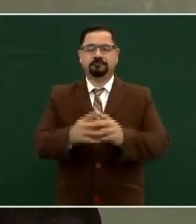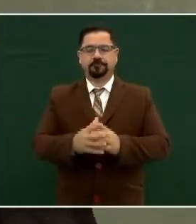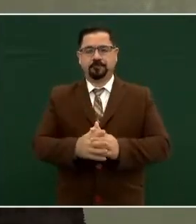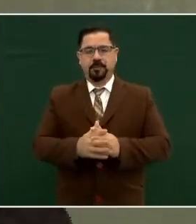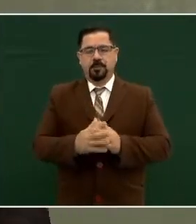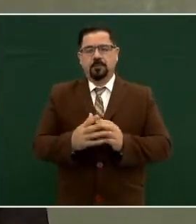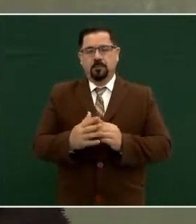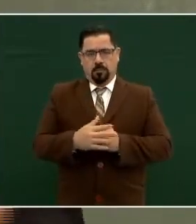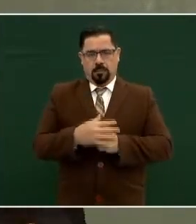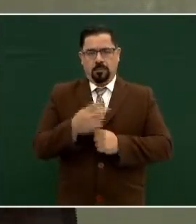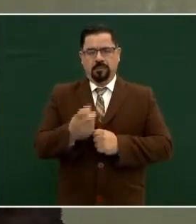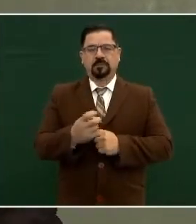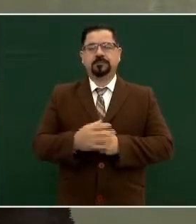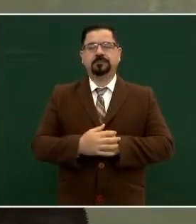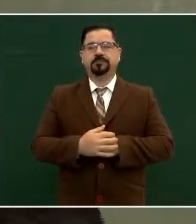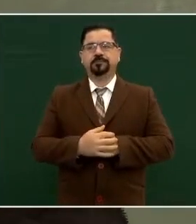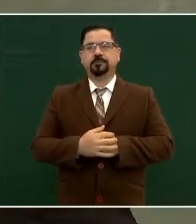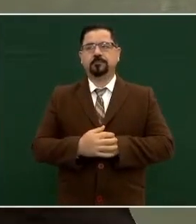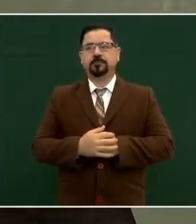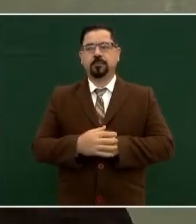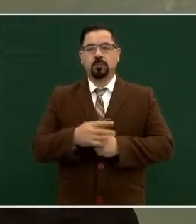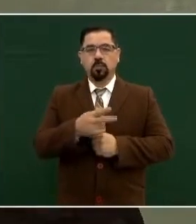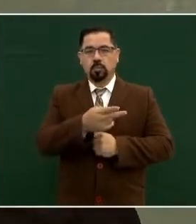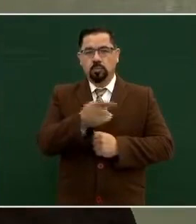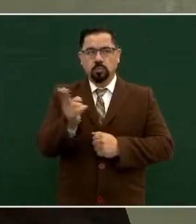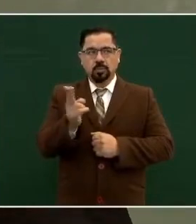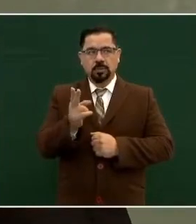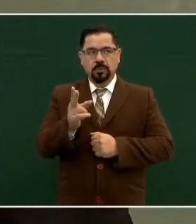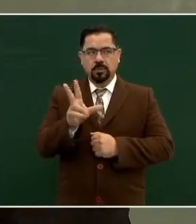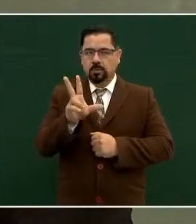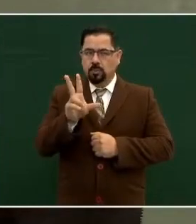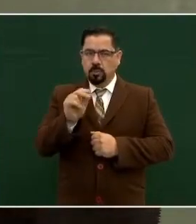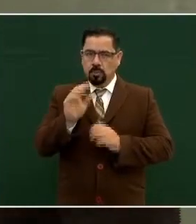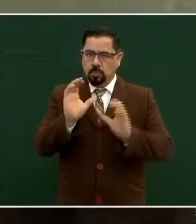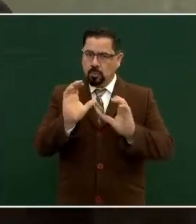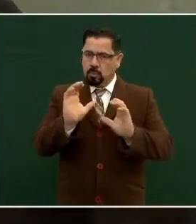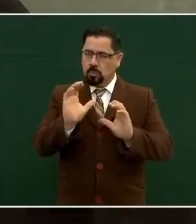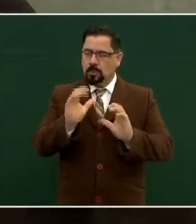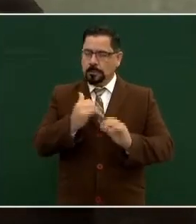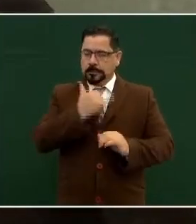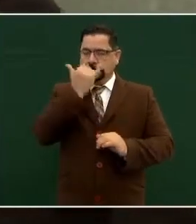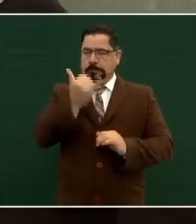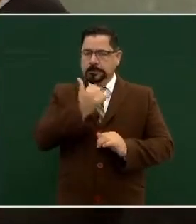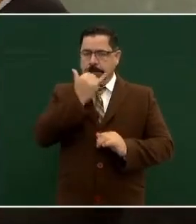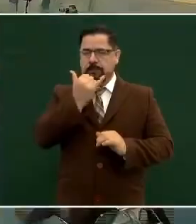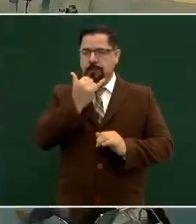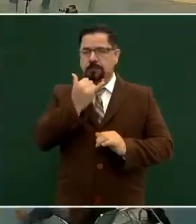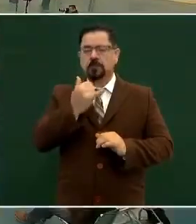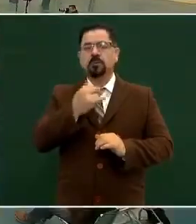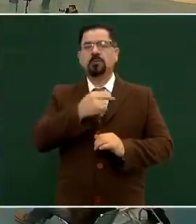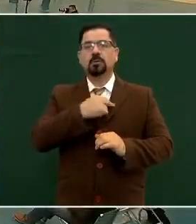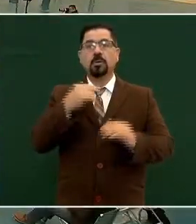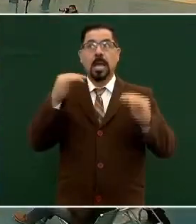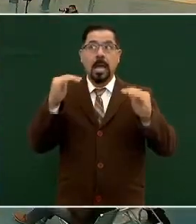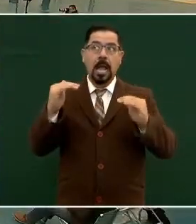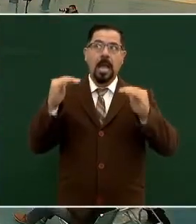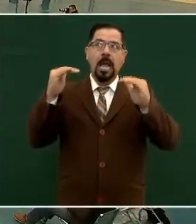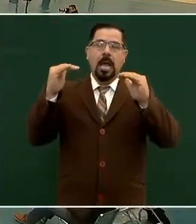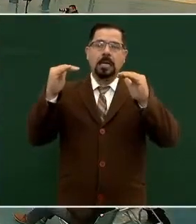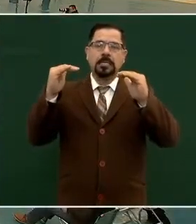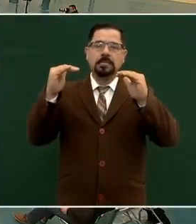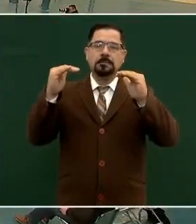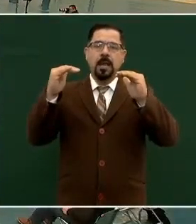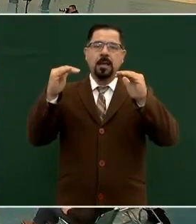para no equivocarnos. Las diferencias las tenemos arriba y